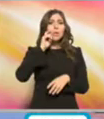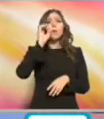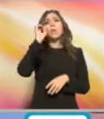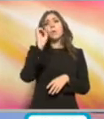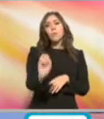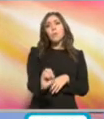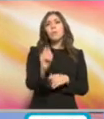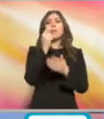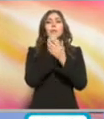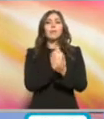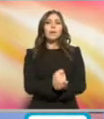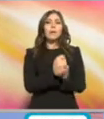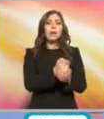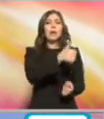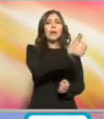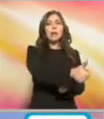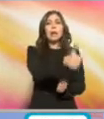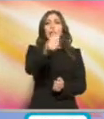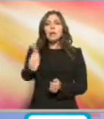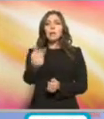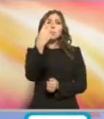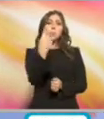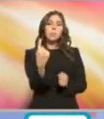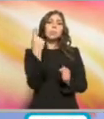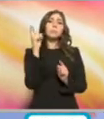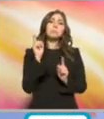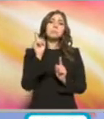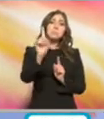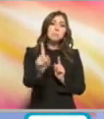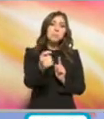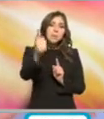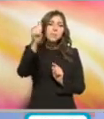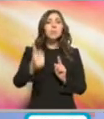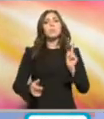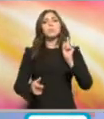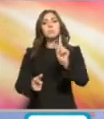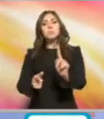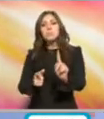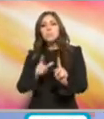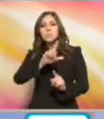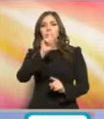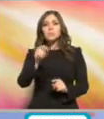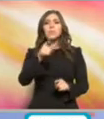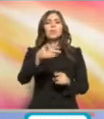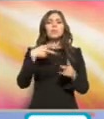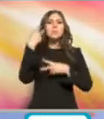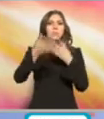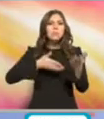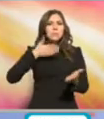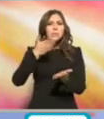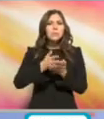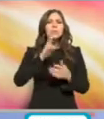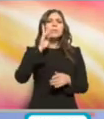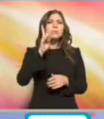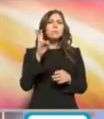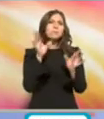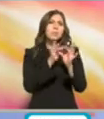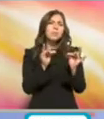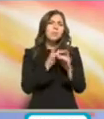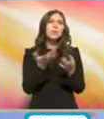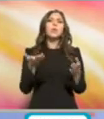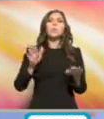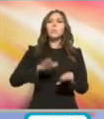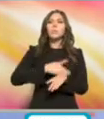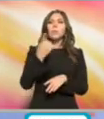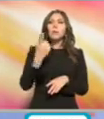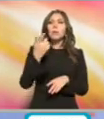estar enfocadas al tema de la sexualidad en donde tú vas y justamente exploramos las razones por las cuales, por ejemplo,